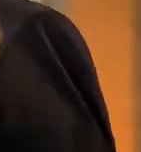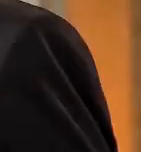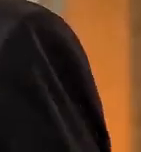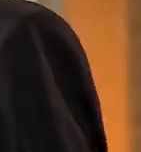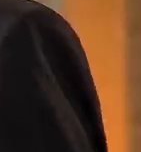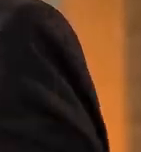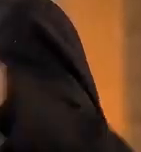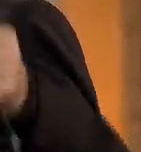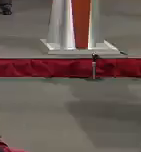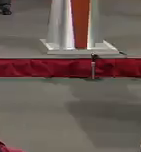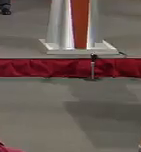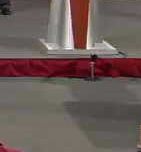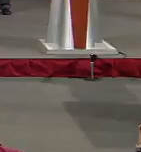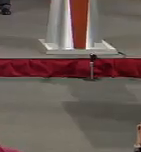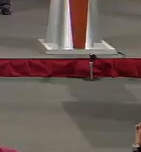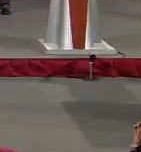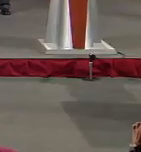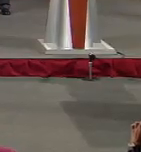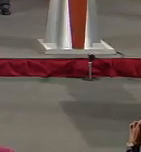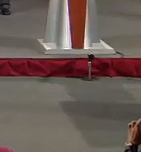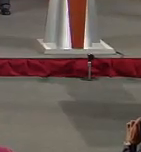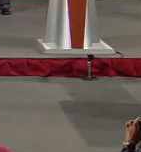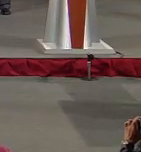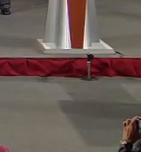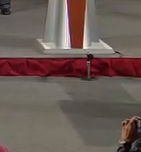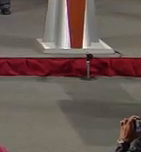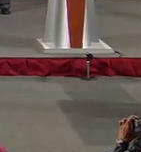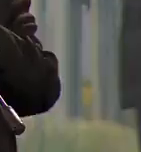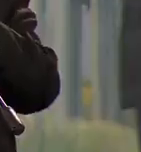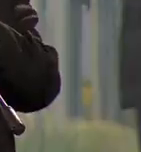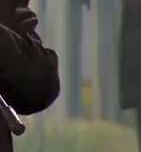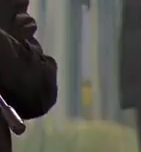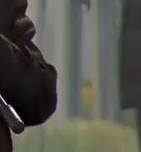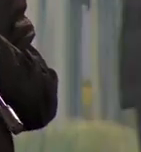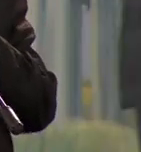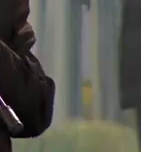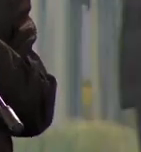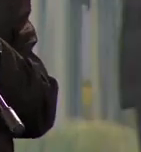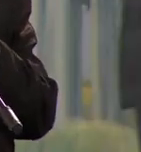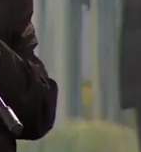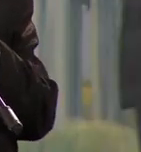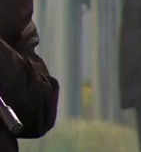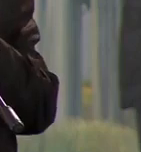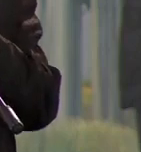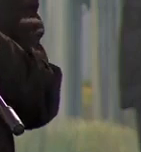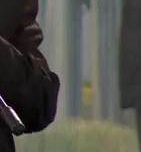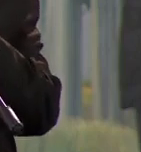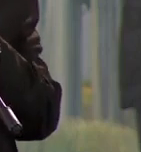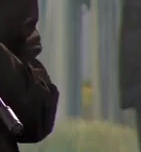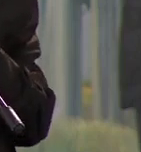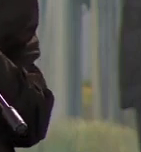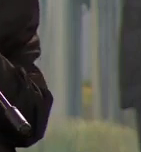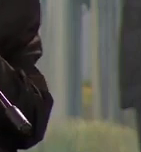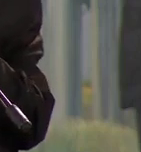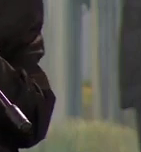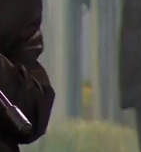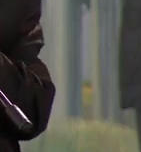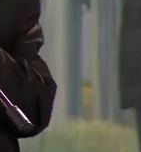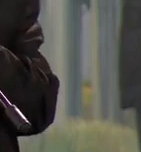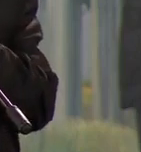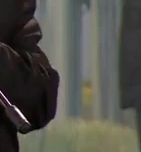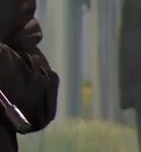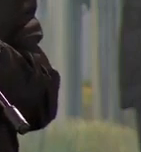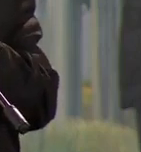Don Juan de cara dura. No lo van a impedir ni moralistas, ni